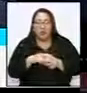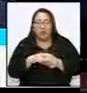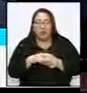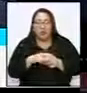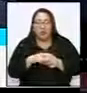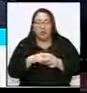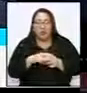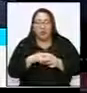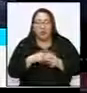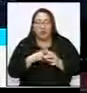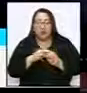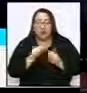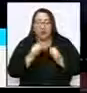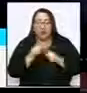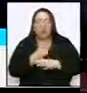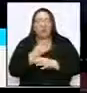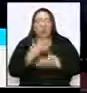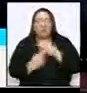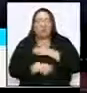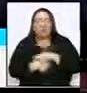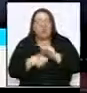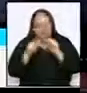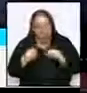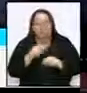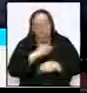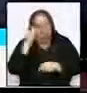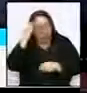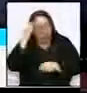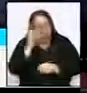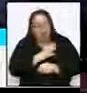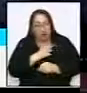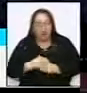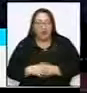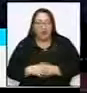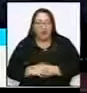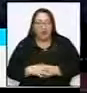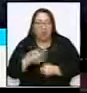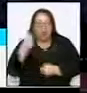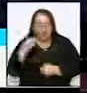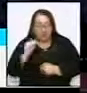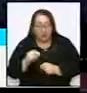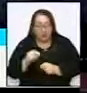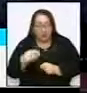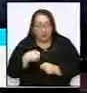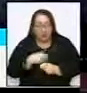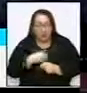la lucha contra la corrupción. Esa es la política de Estado. Y para esto,